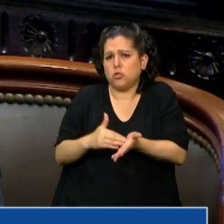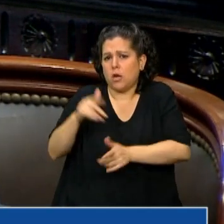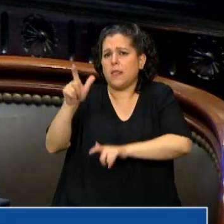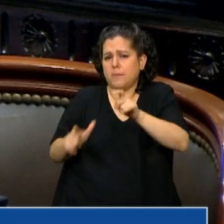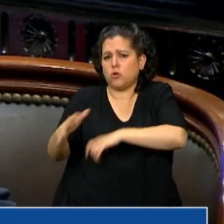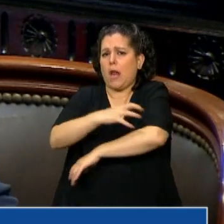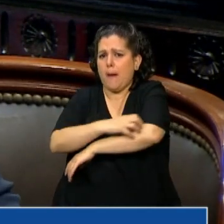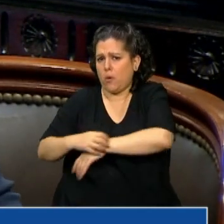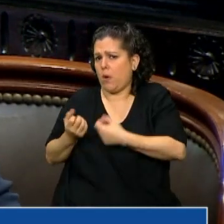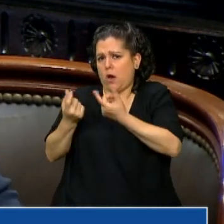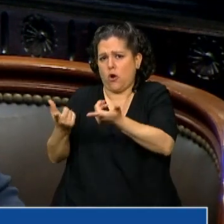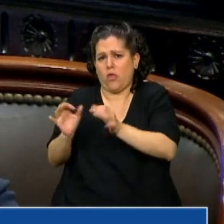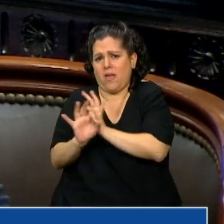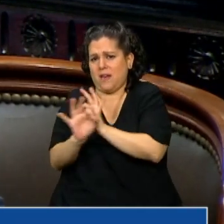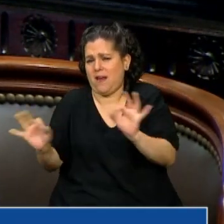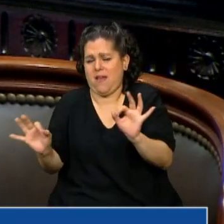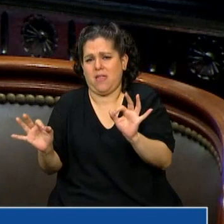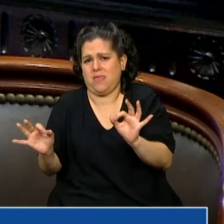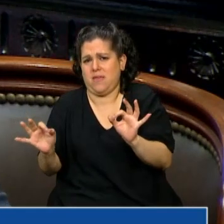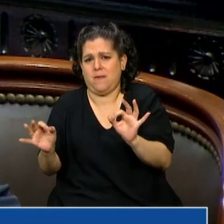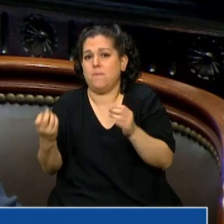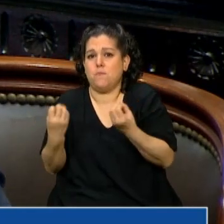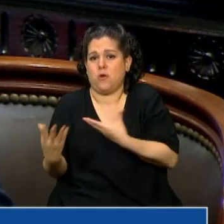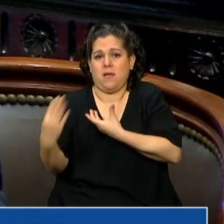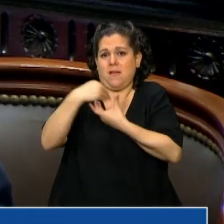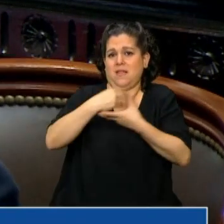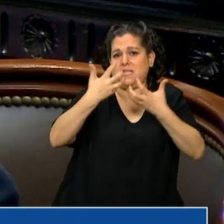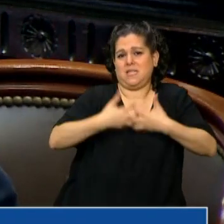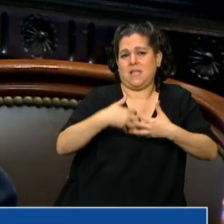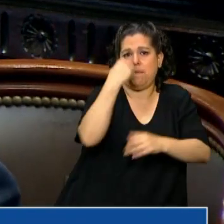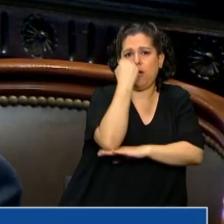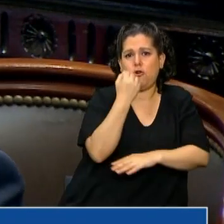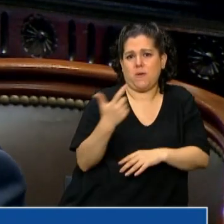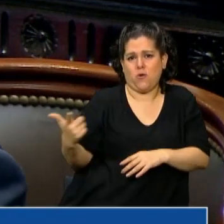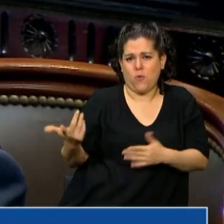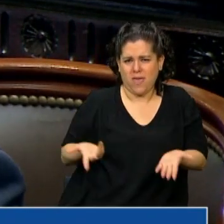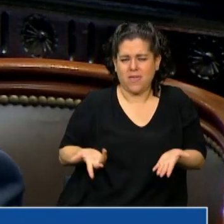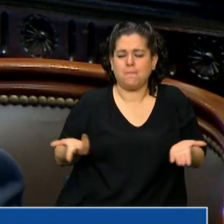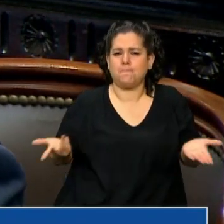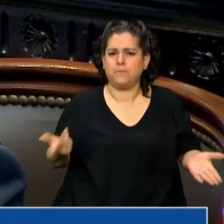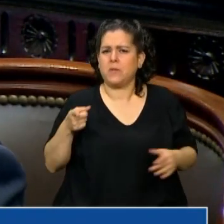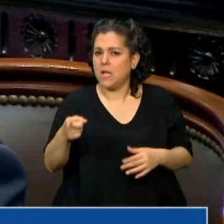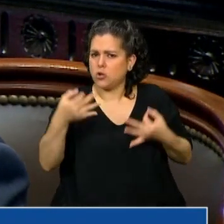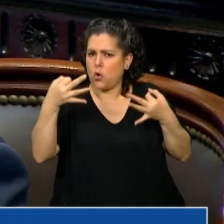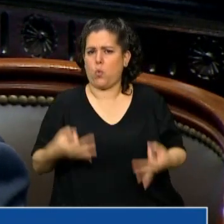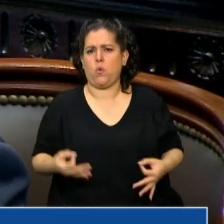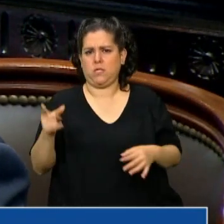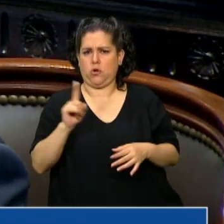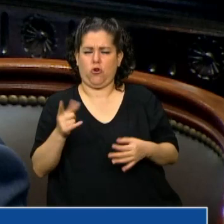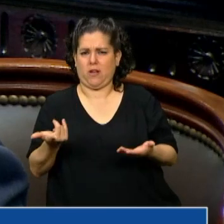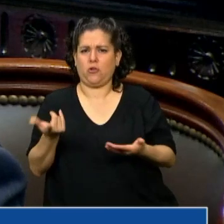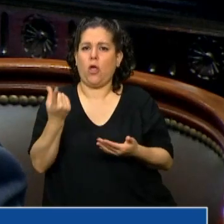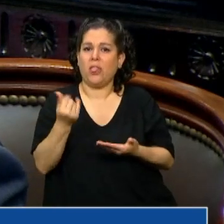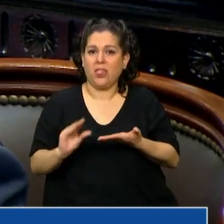afuera del beneficio del sistema. Y eso de ninguna manera puede ser correcto